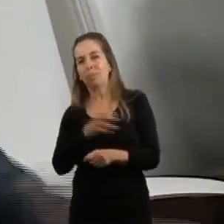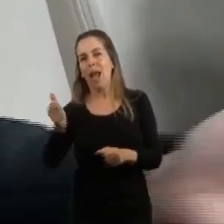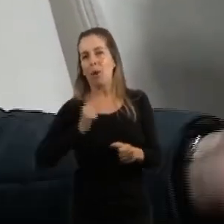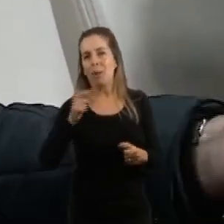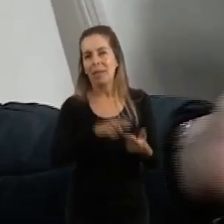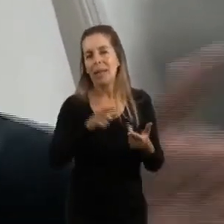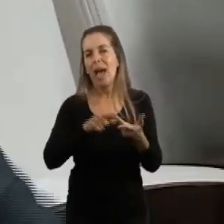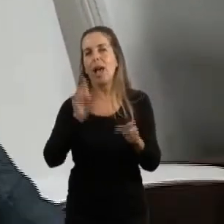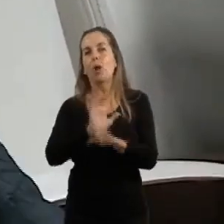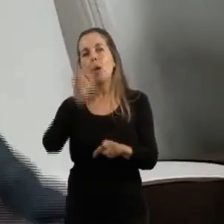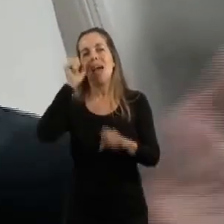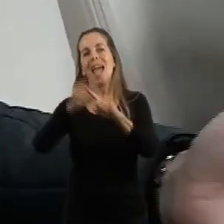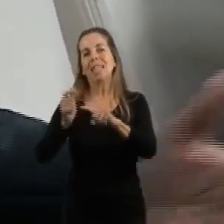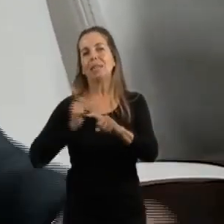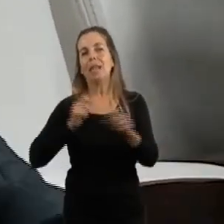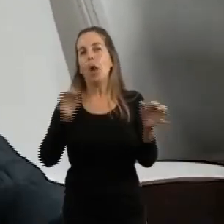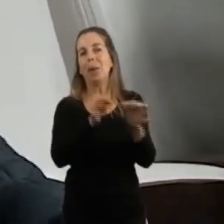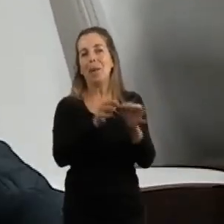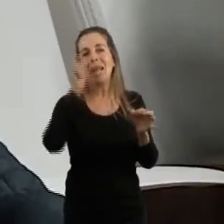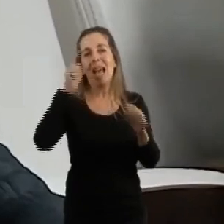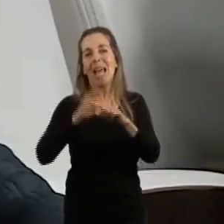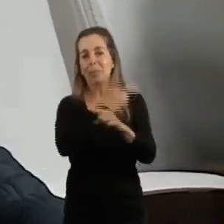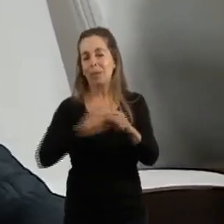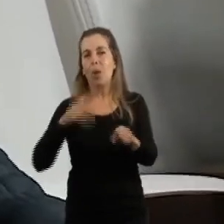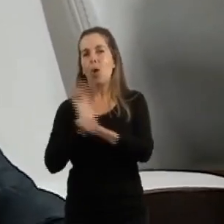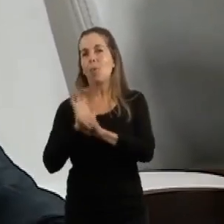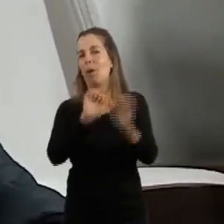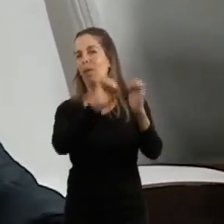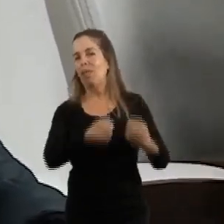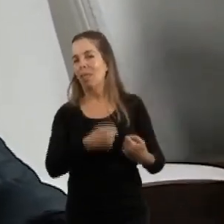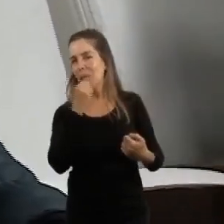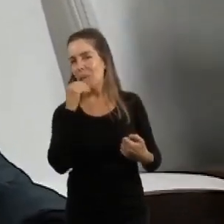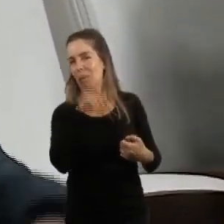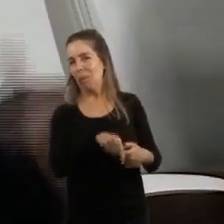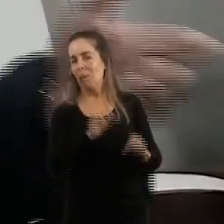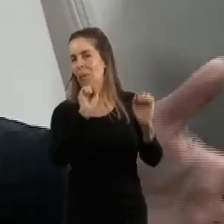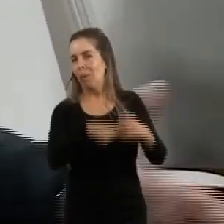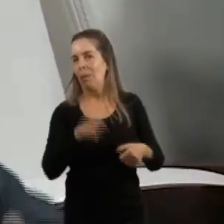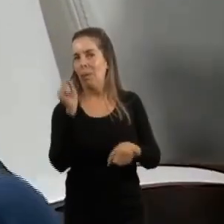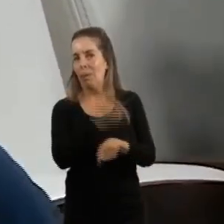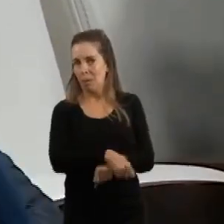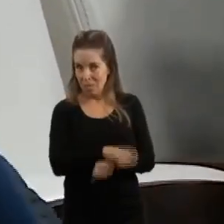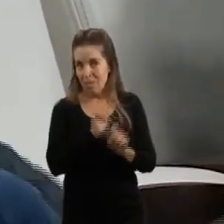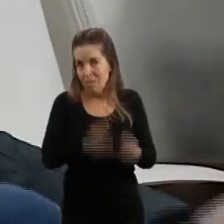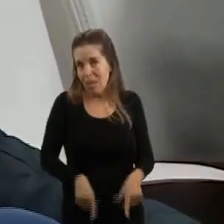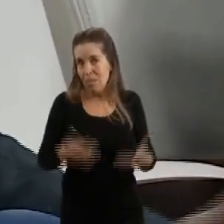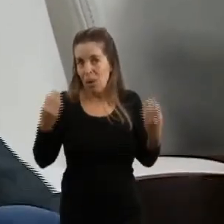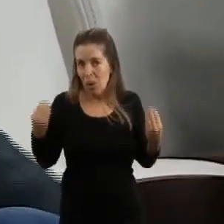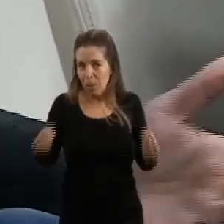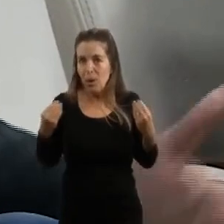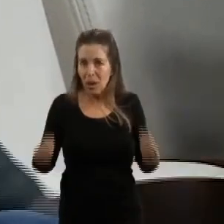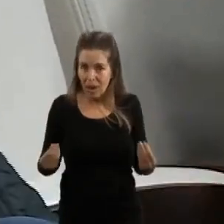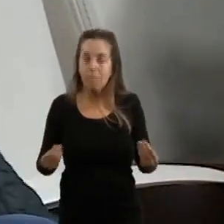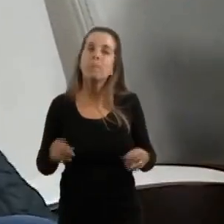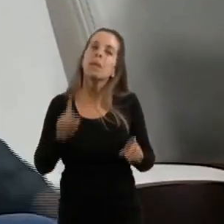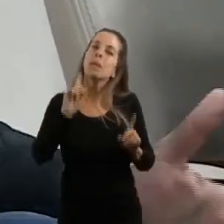de Malvinas, que son parte clave de la identidad, ¿no?, de la cultura y de la tradición argentina. Y también preguntarle si usted considera,